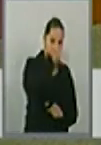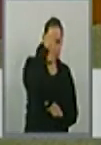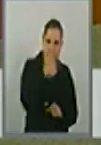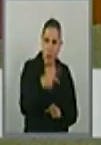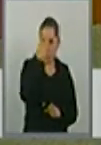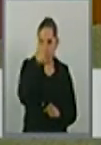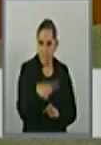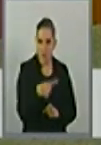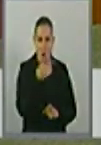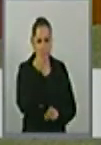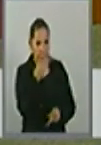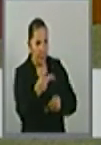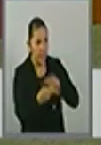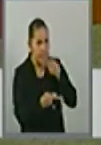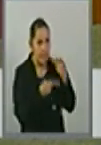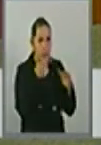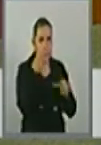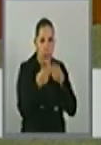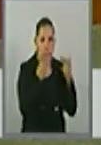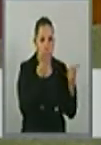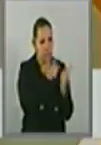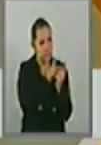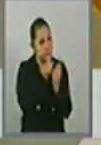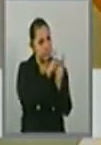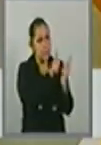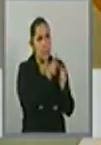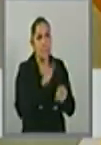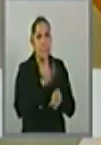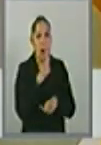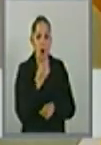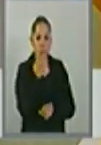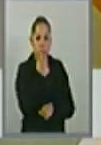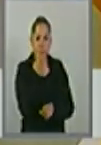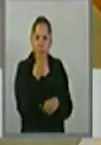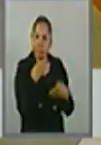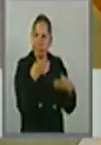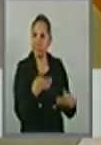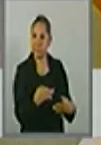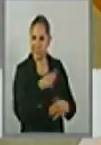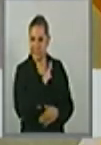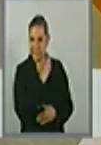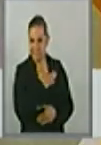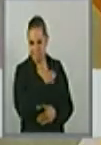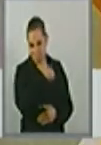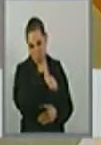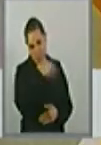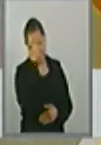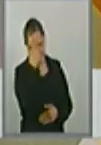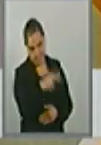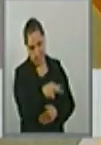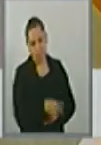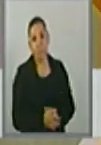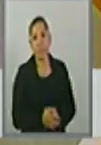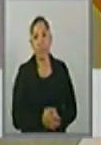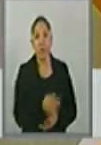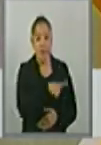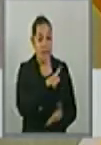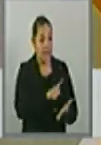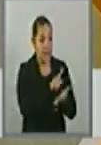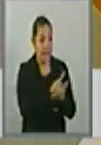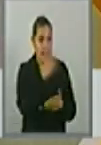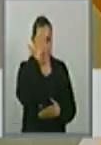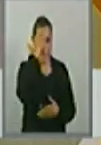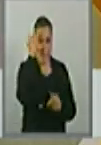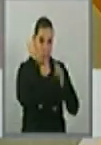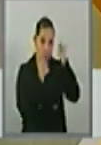con pronunciación más efectiva incluir las escuelas de español de mexico a la ley general de